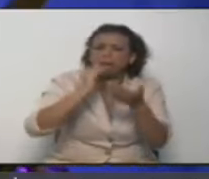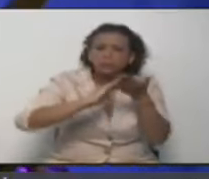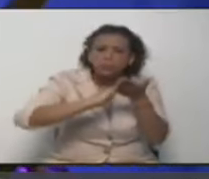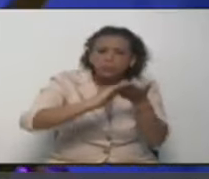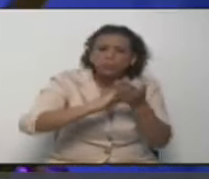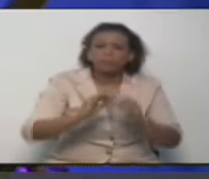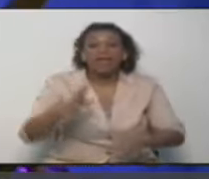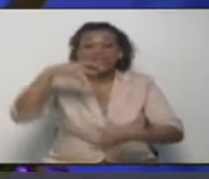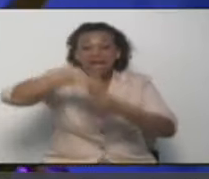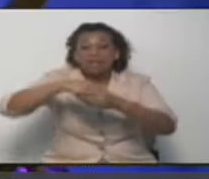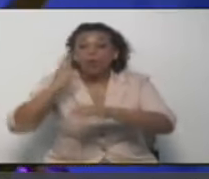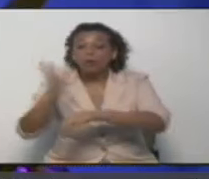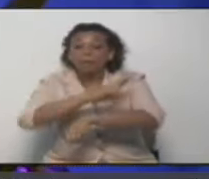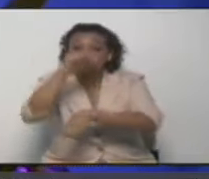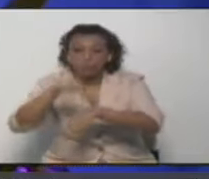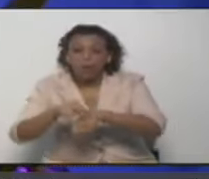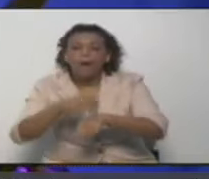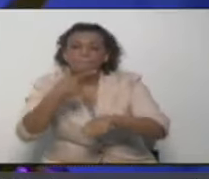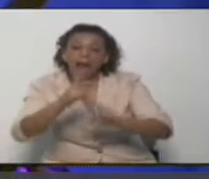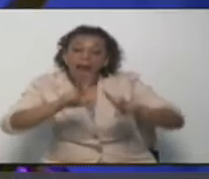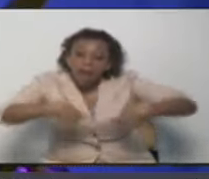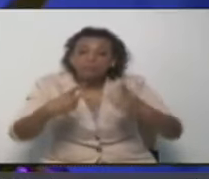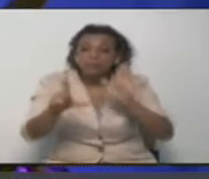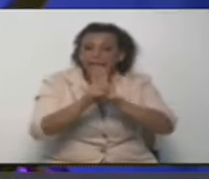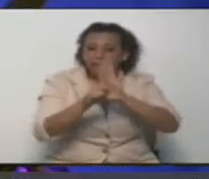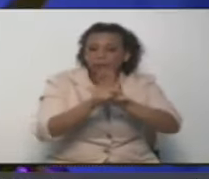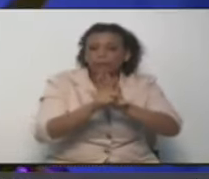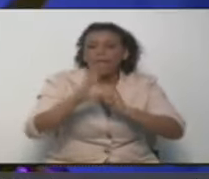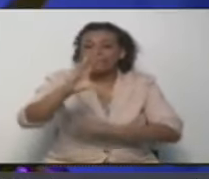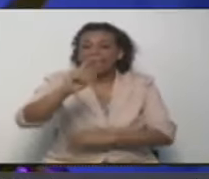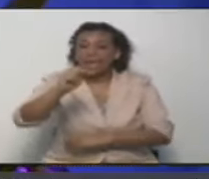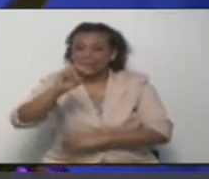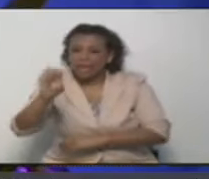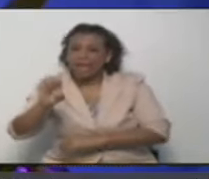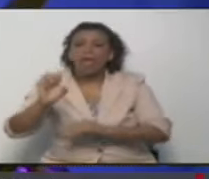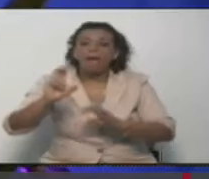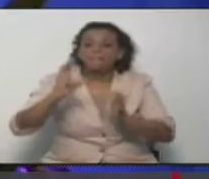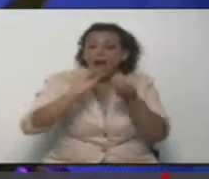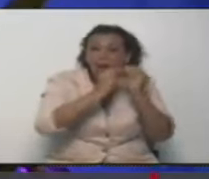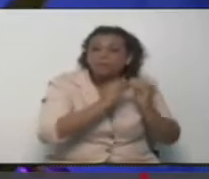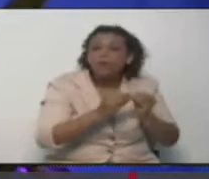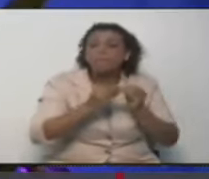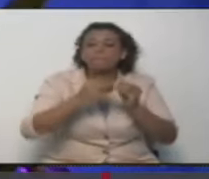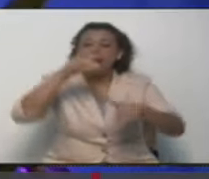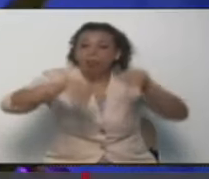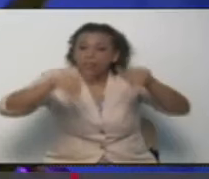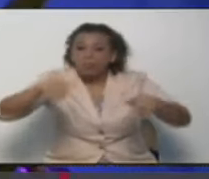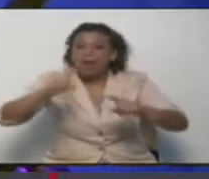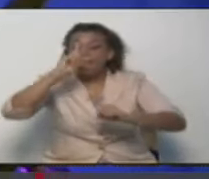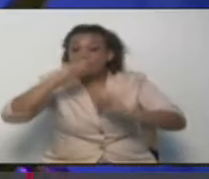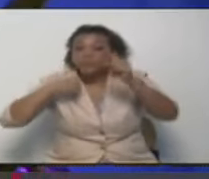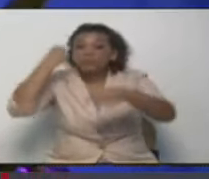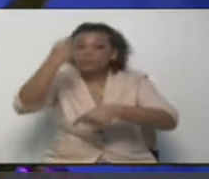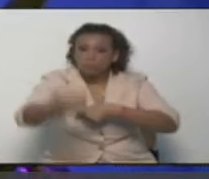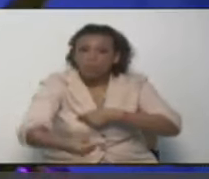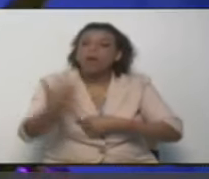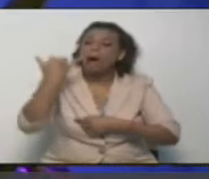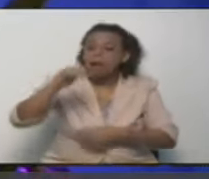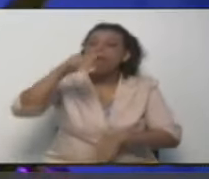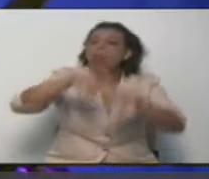la Asamblea Nacional, para las reformas electorales, para las reformas políticas, y el próximo año habrá